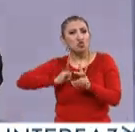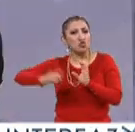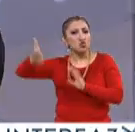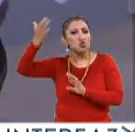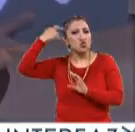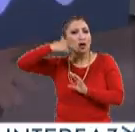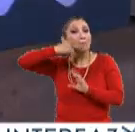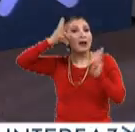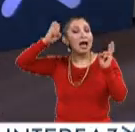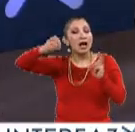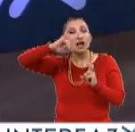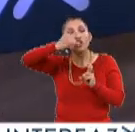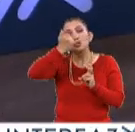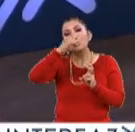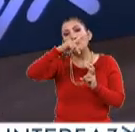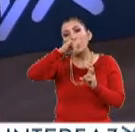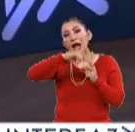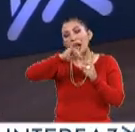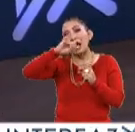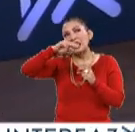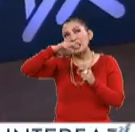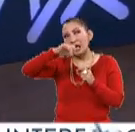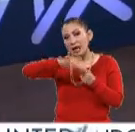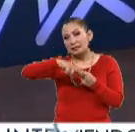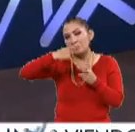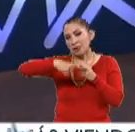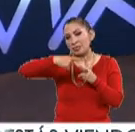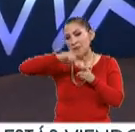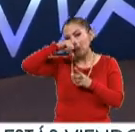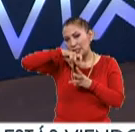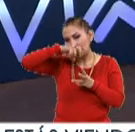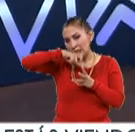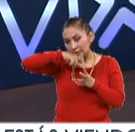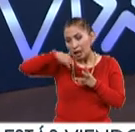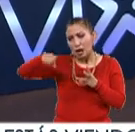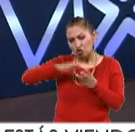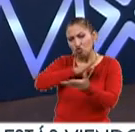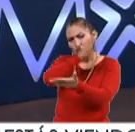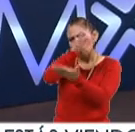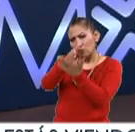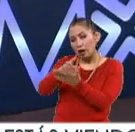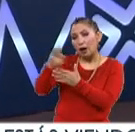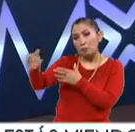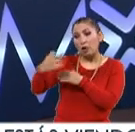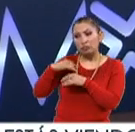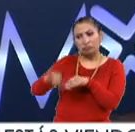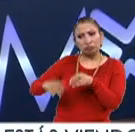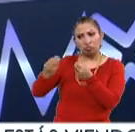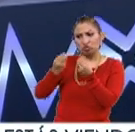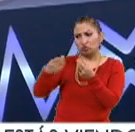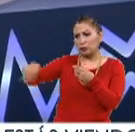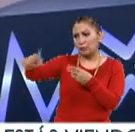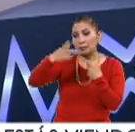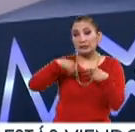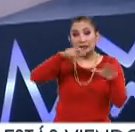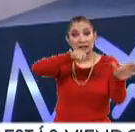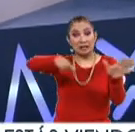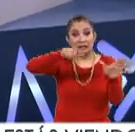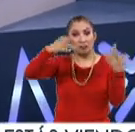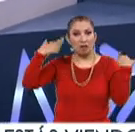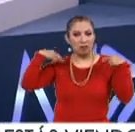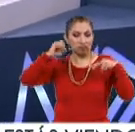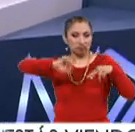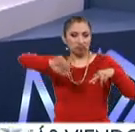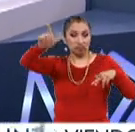donde se hablaba de la yupana, de los incas y de la matemática maya. Y ahí estuve, causó un interés enorme. Eran 600